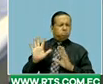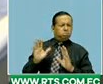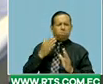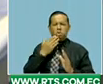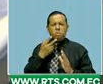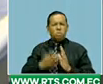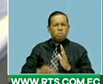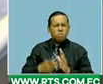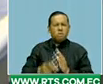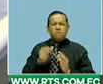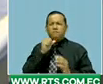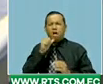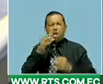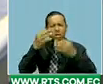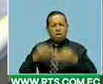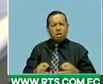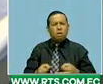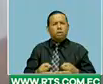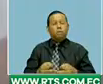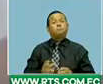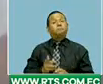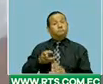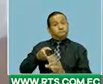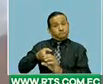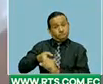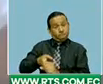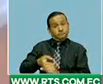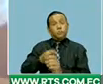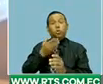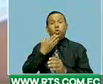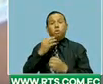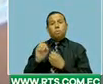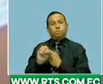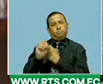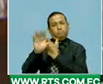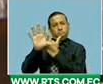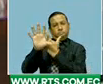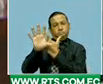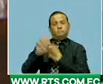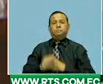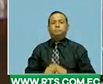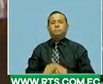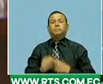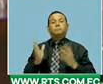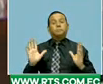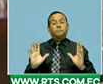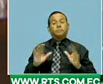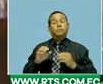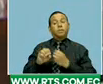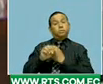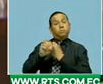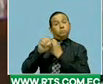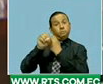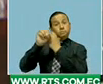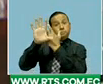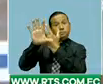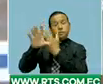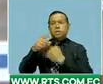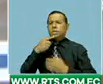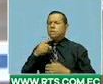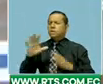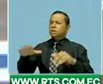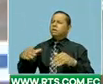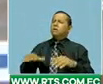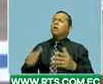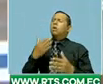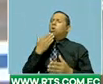La funcionaria municipal participó de la reunión mediante videoconferencia. Desde su espacio exigió que se proceda de inmediato a